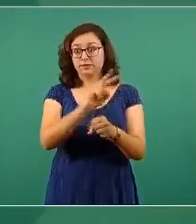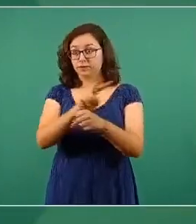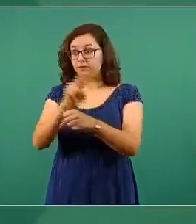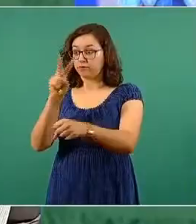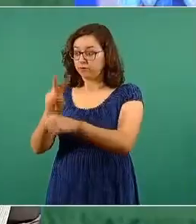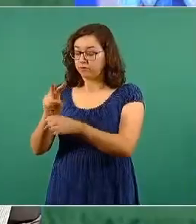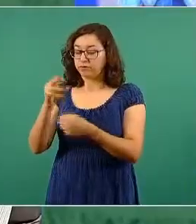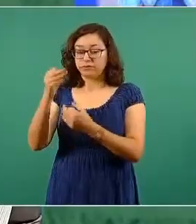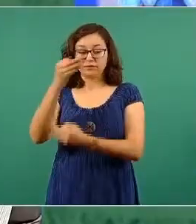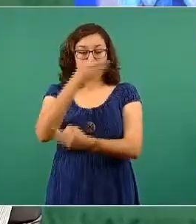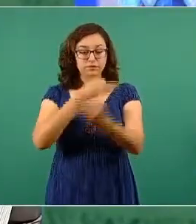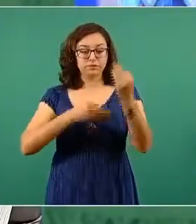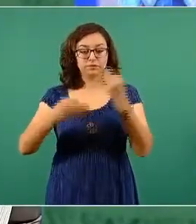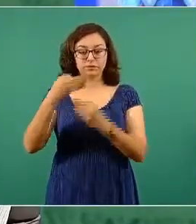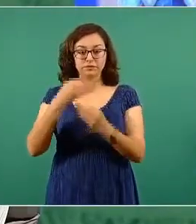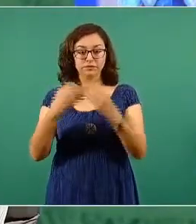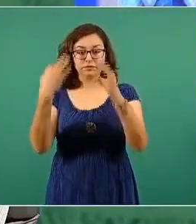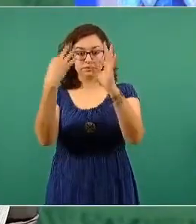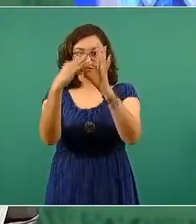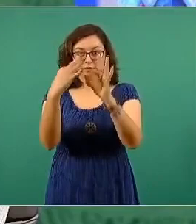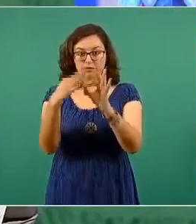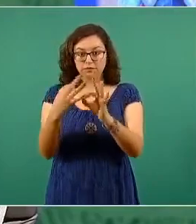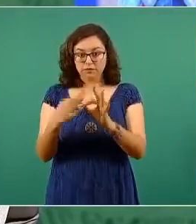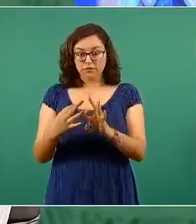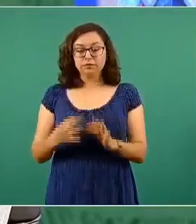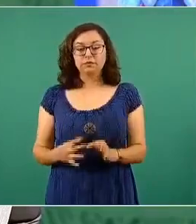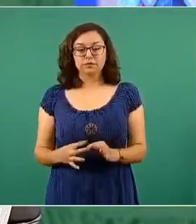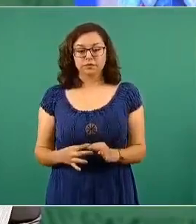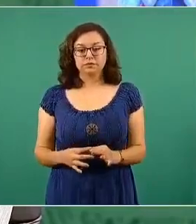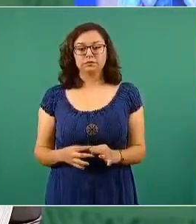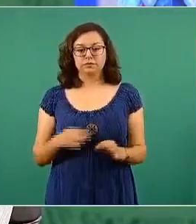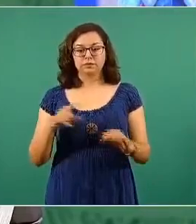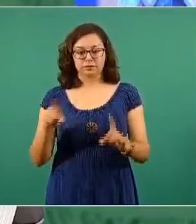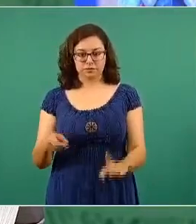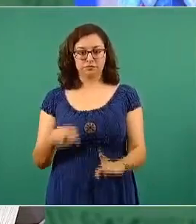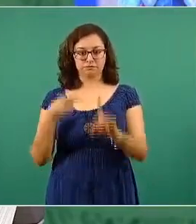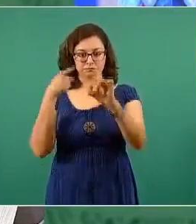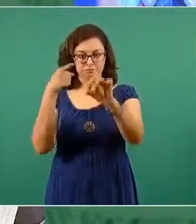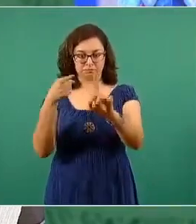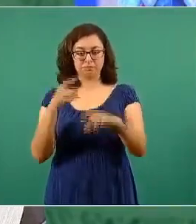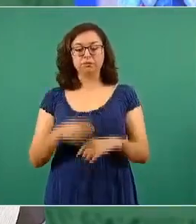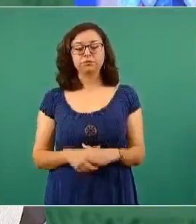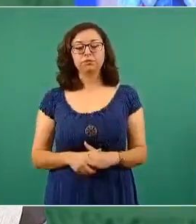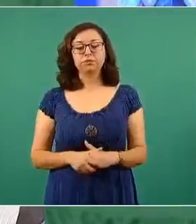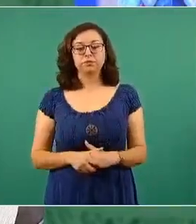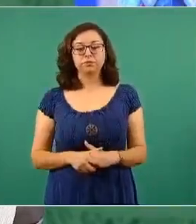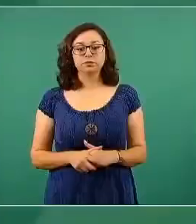las diferentes casillas que tienen este objetivo. Algo, por ejemplo,